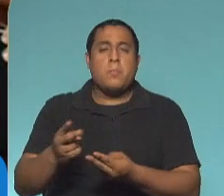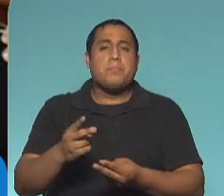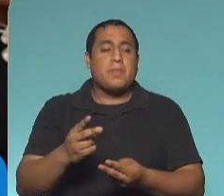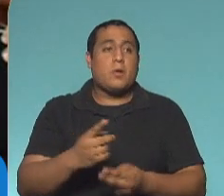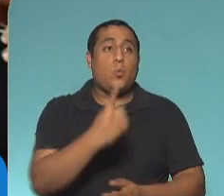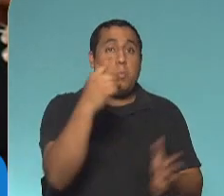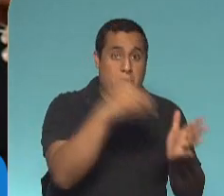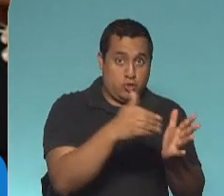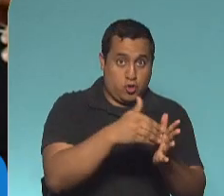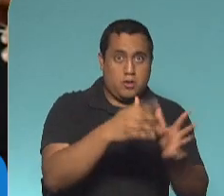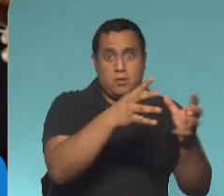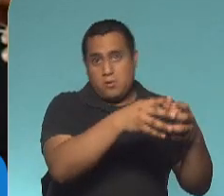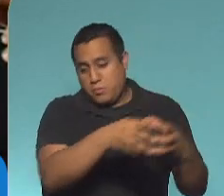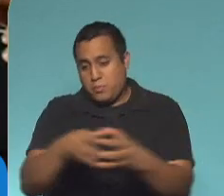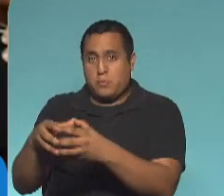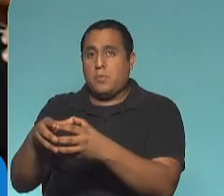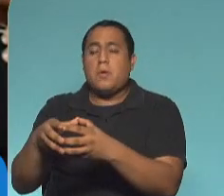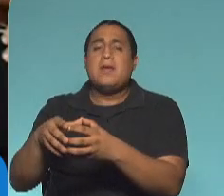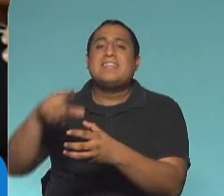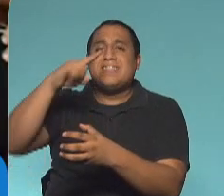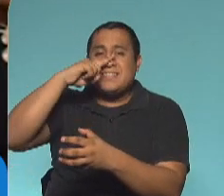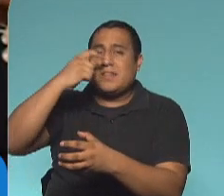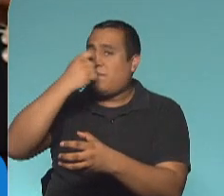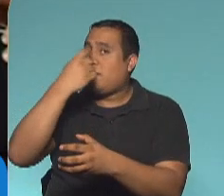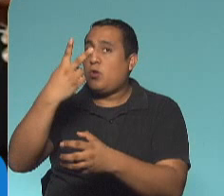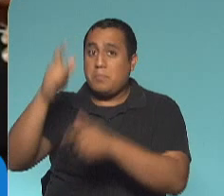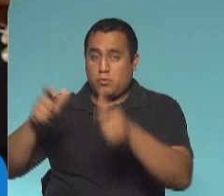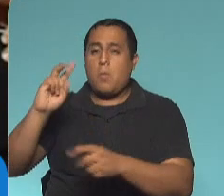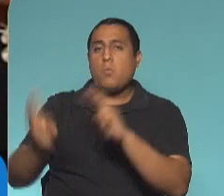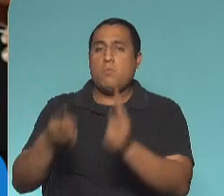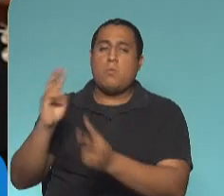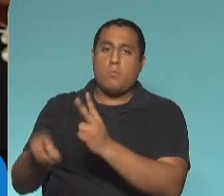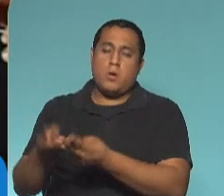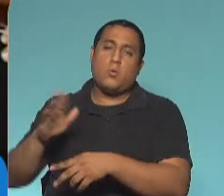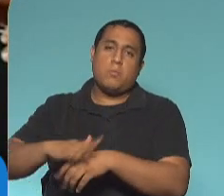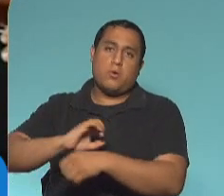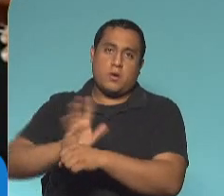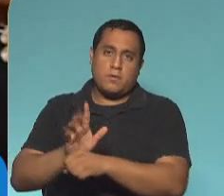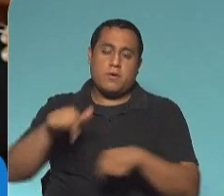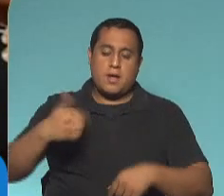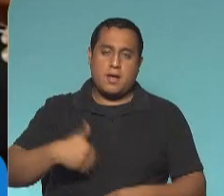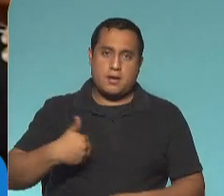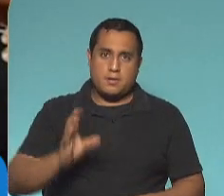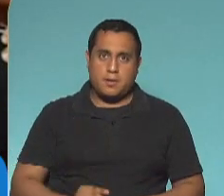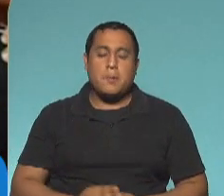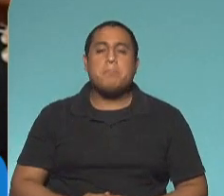mortalidad específica por coronavirus es de 722 personas por millón de habitantes en nuestro país.